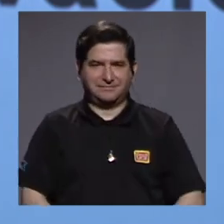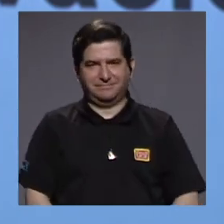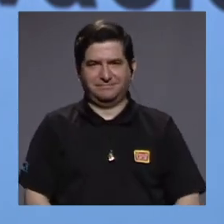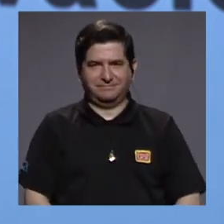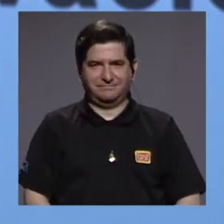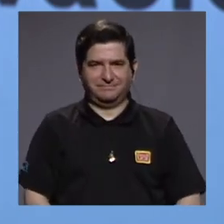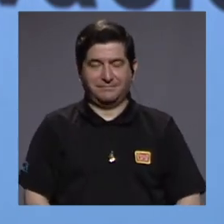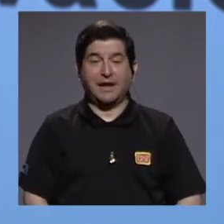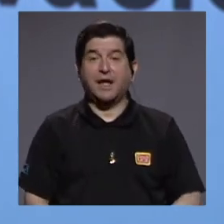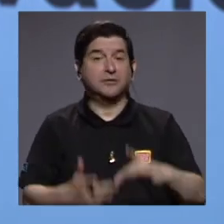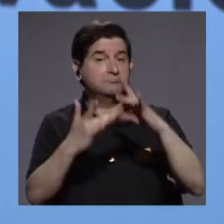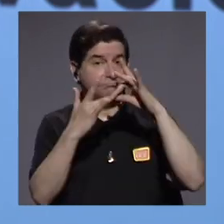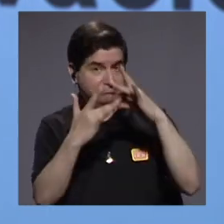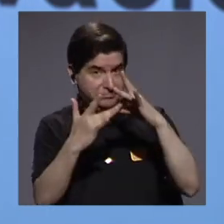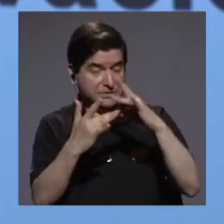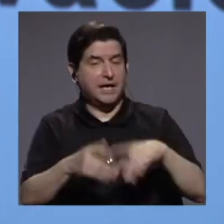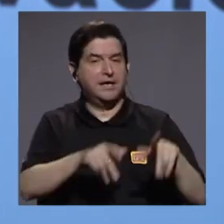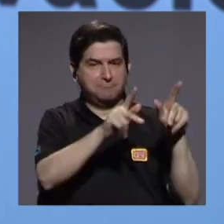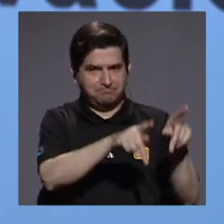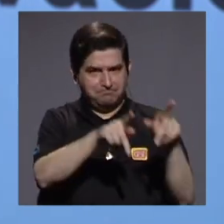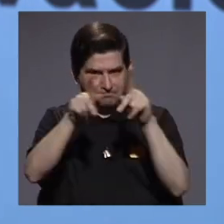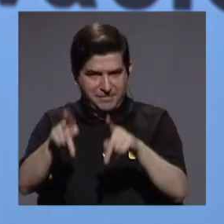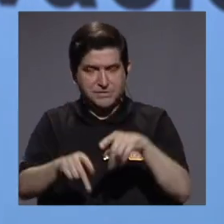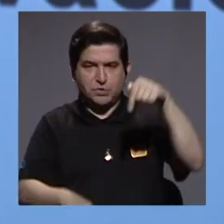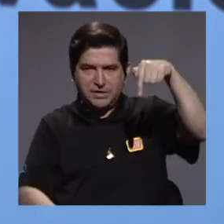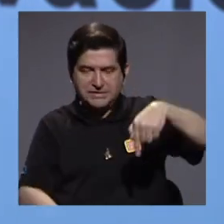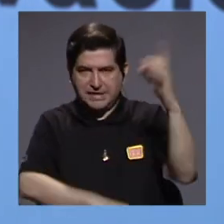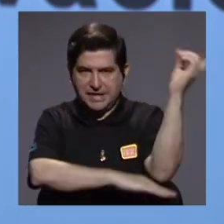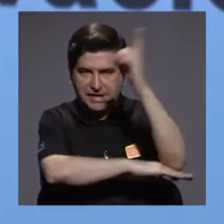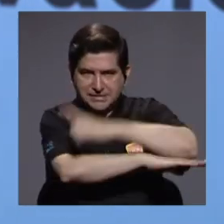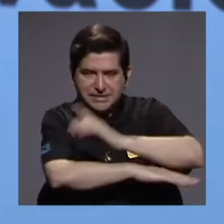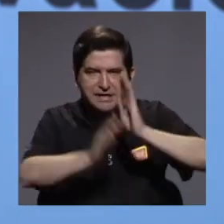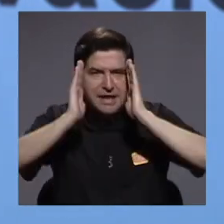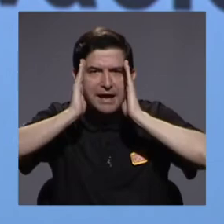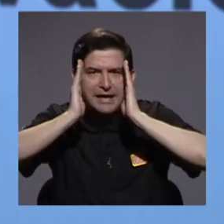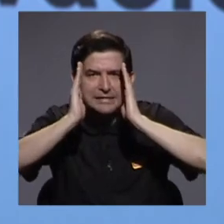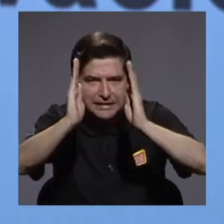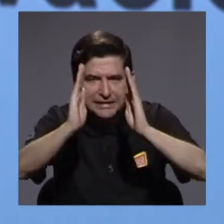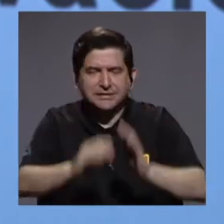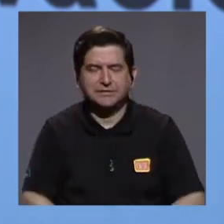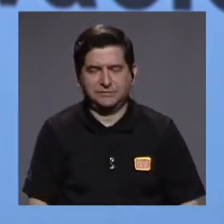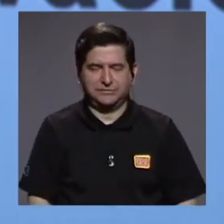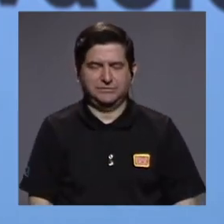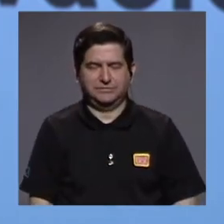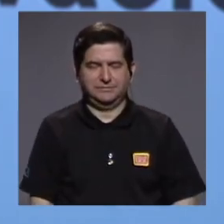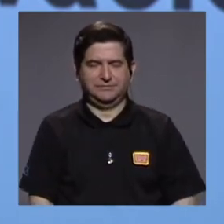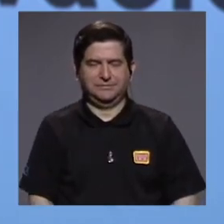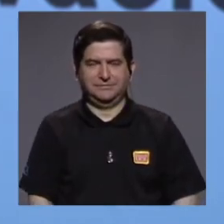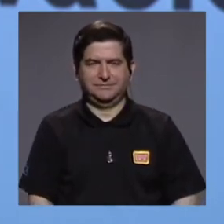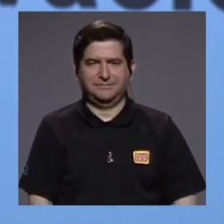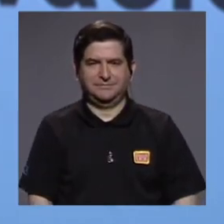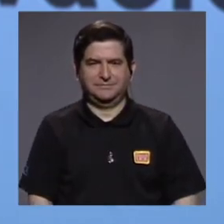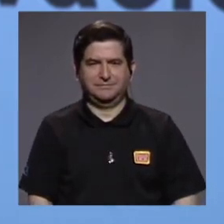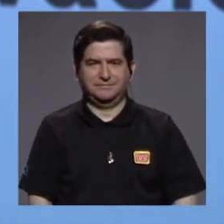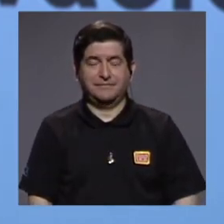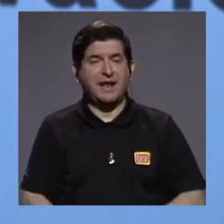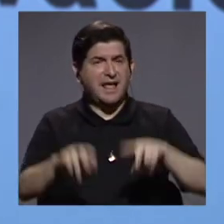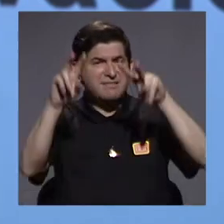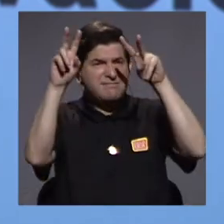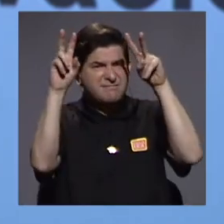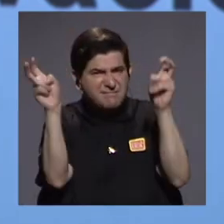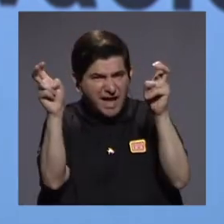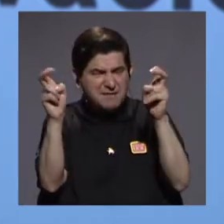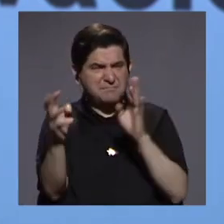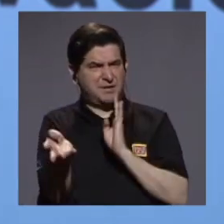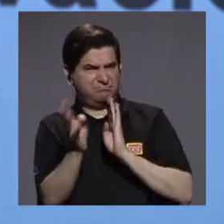y sobre todo a las personas que hoy nos están escuchando y nos están viendo el tema que